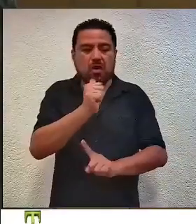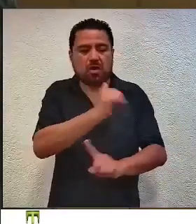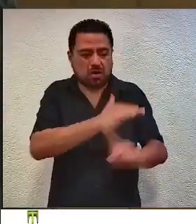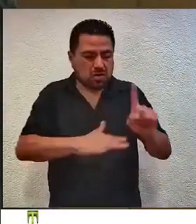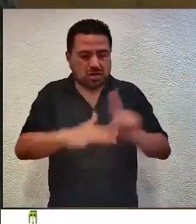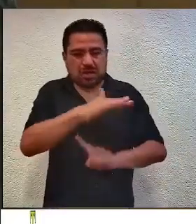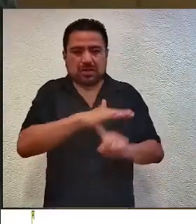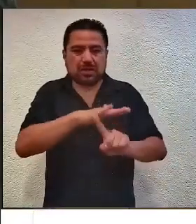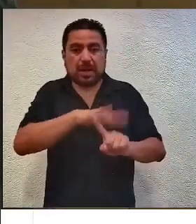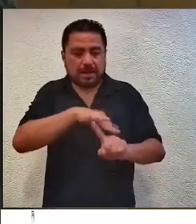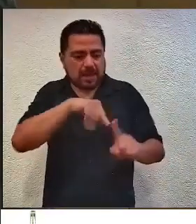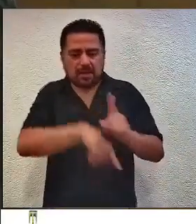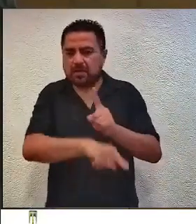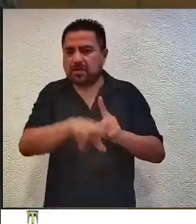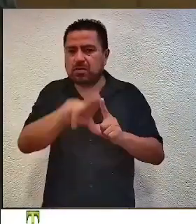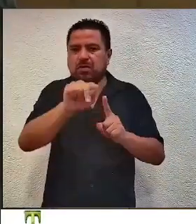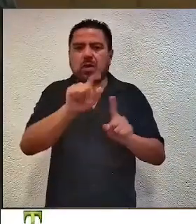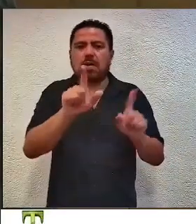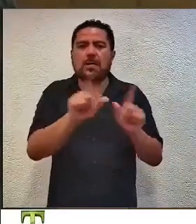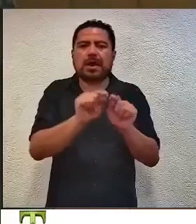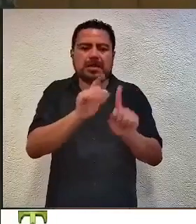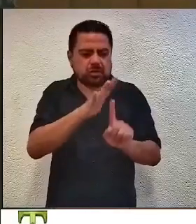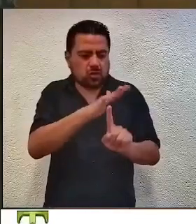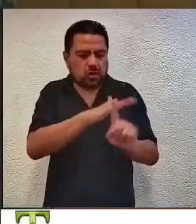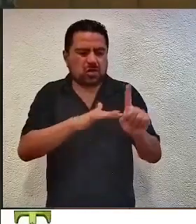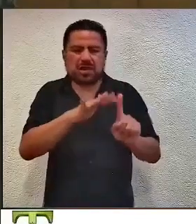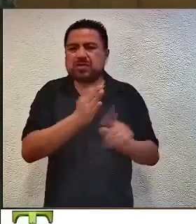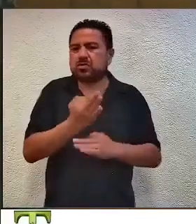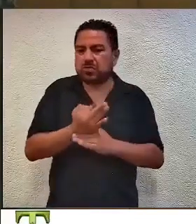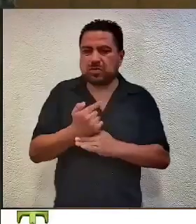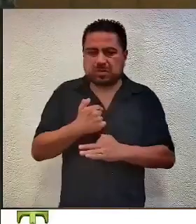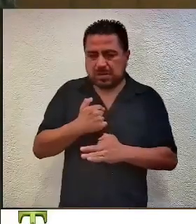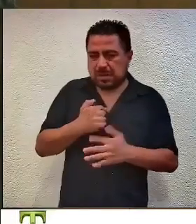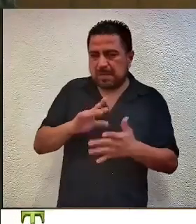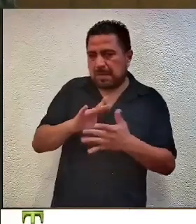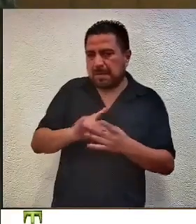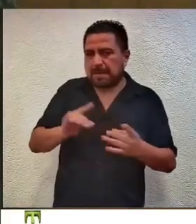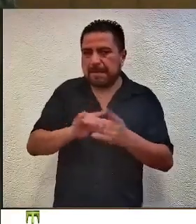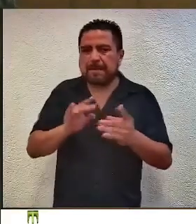del fondo, del contexto que yo señalo, que estamos